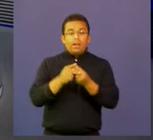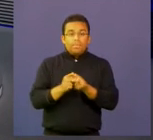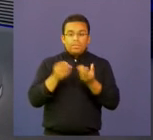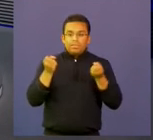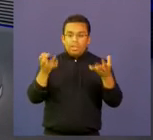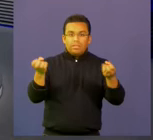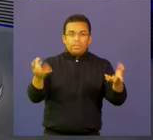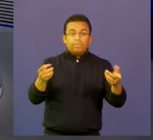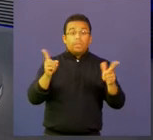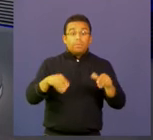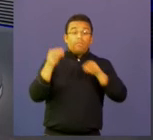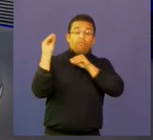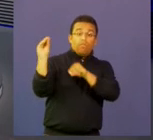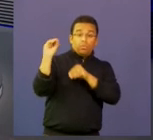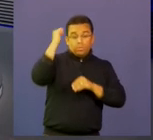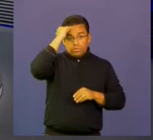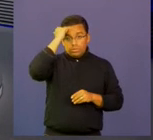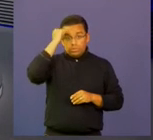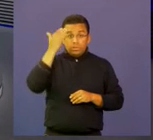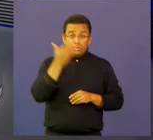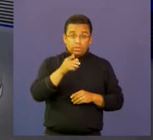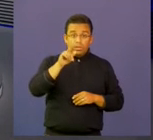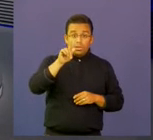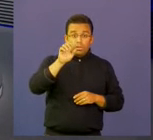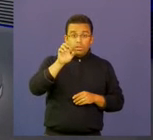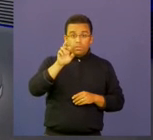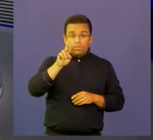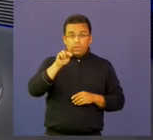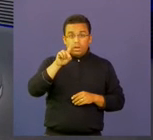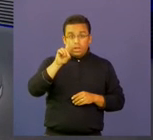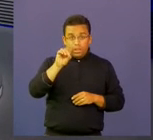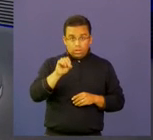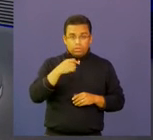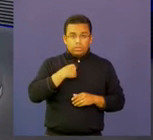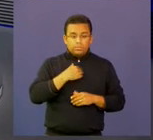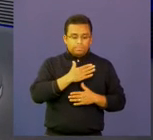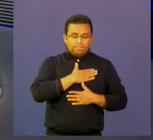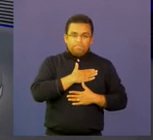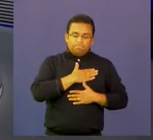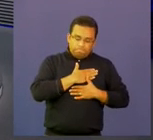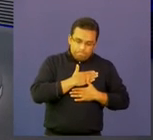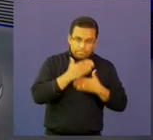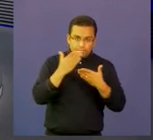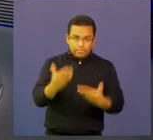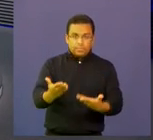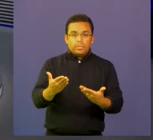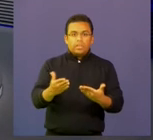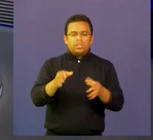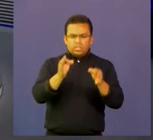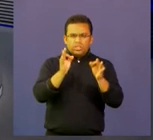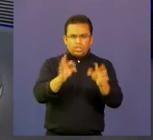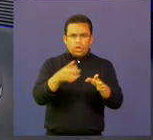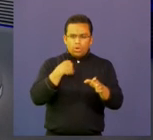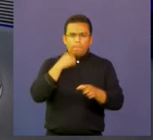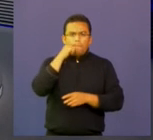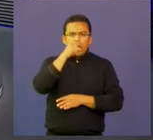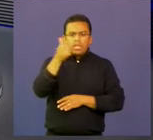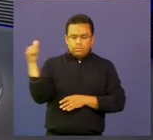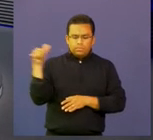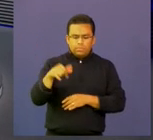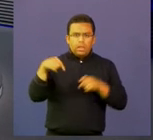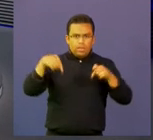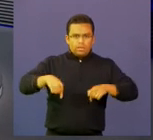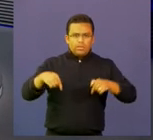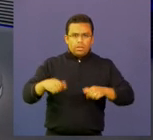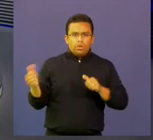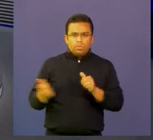da formación a los docentes. Entonces, Fernando Bedoya les envía su corazón y sé que mañana nos va a estar acompañando.